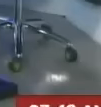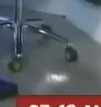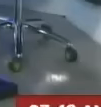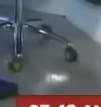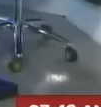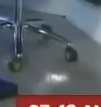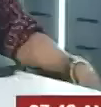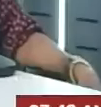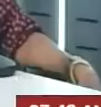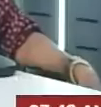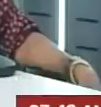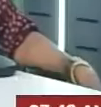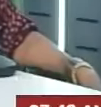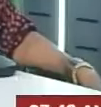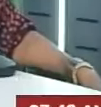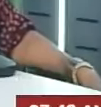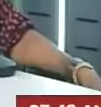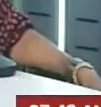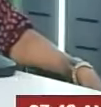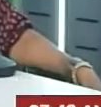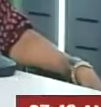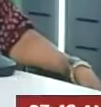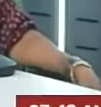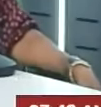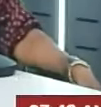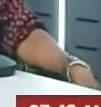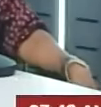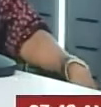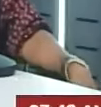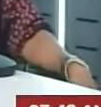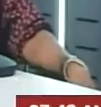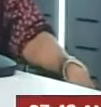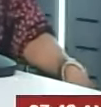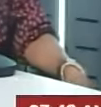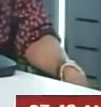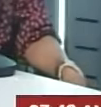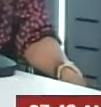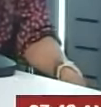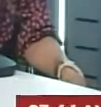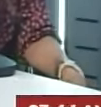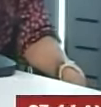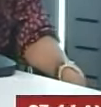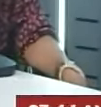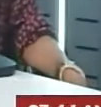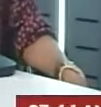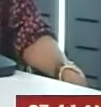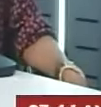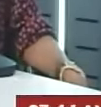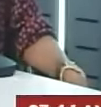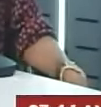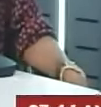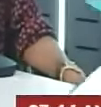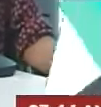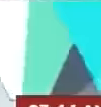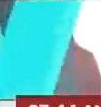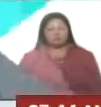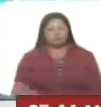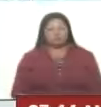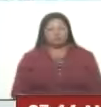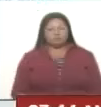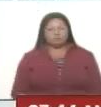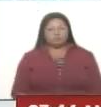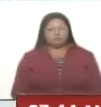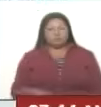Yajure. Sí. Hola, hola Venezuela, saludos a la audiencia que está en sintonía del programa matutino que se escucha por radio y se ve por televisión al